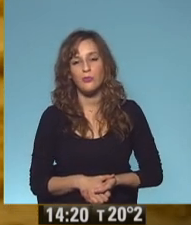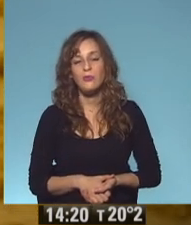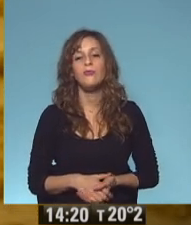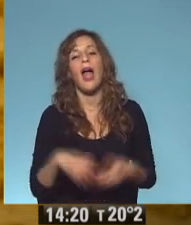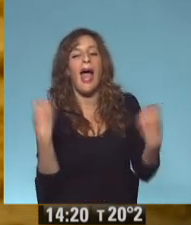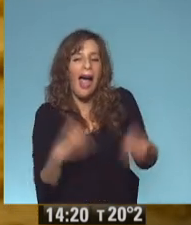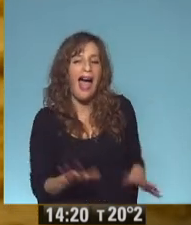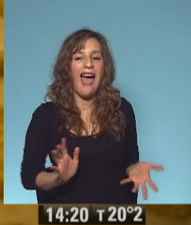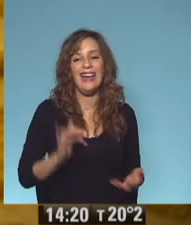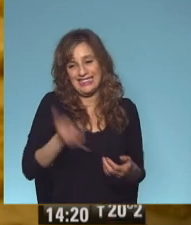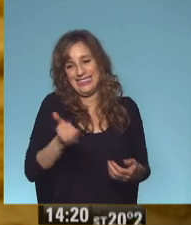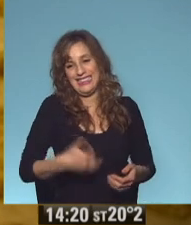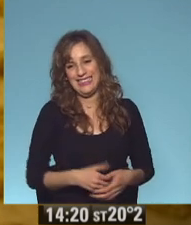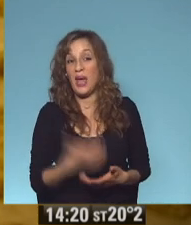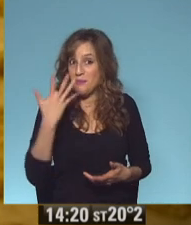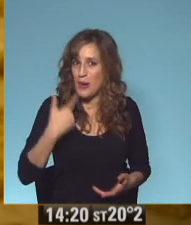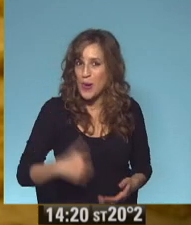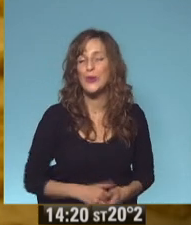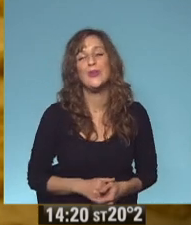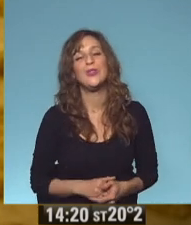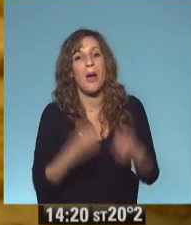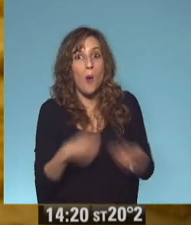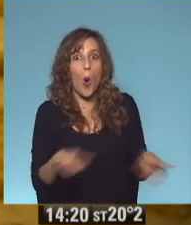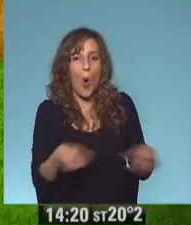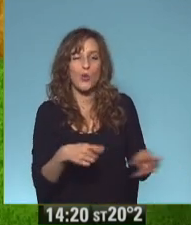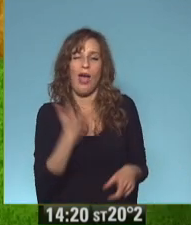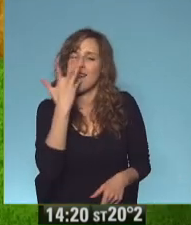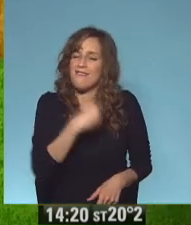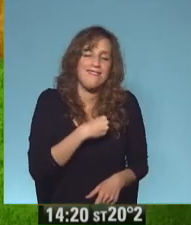¡Ah, bien! Me gusta mucho la música.